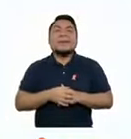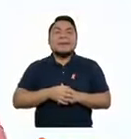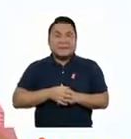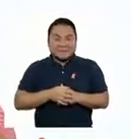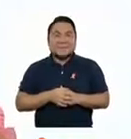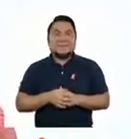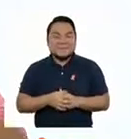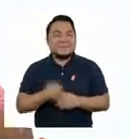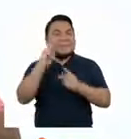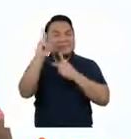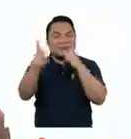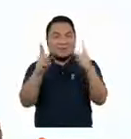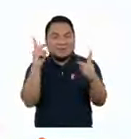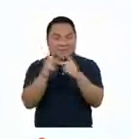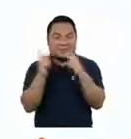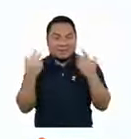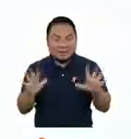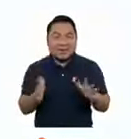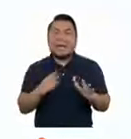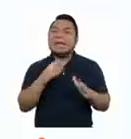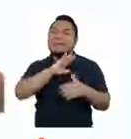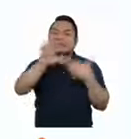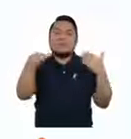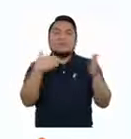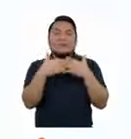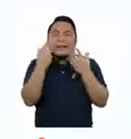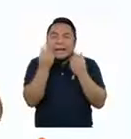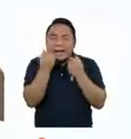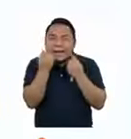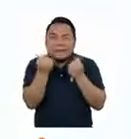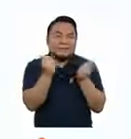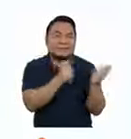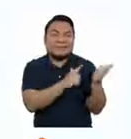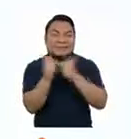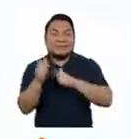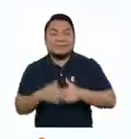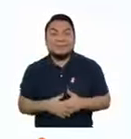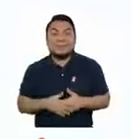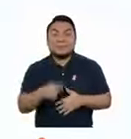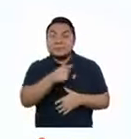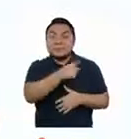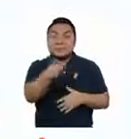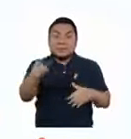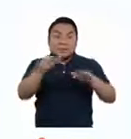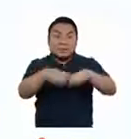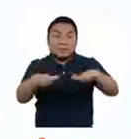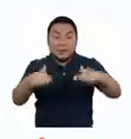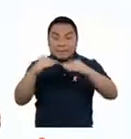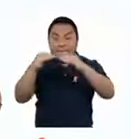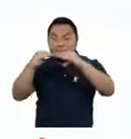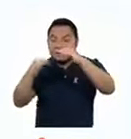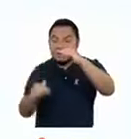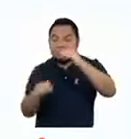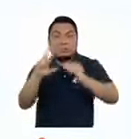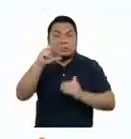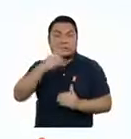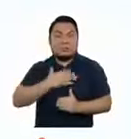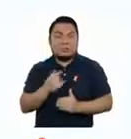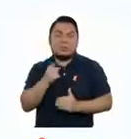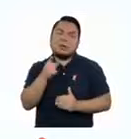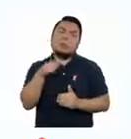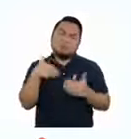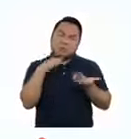¡Ay, perfecto! Ya estamos casi listos. Si hubiesen niños menores de 3 años, pueden dar